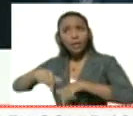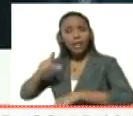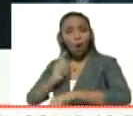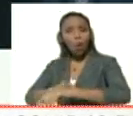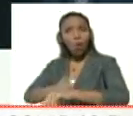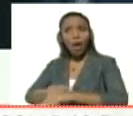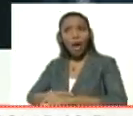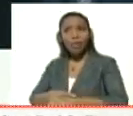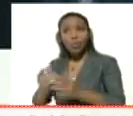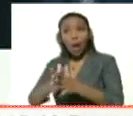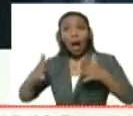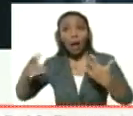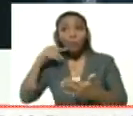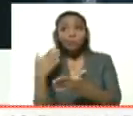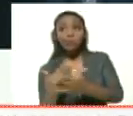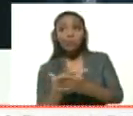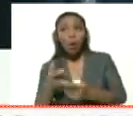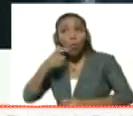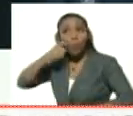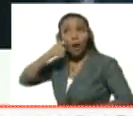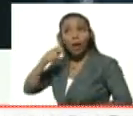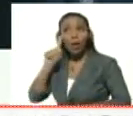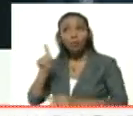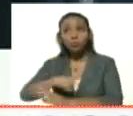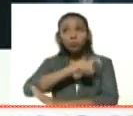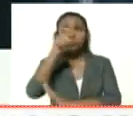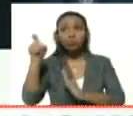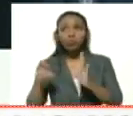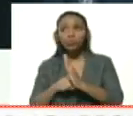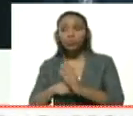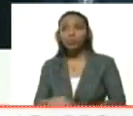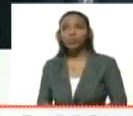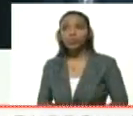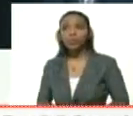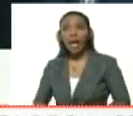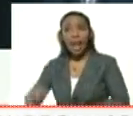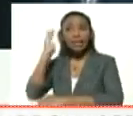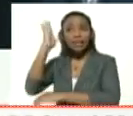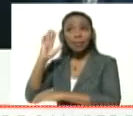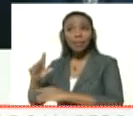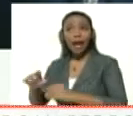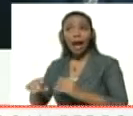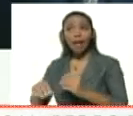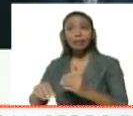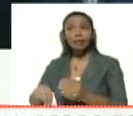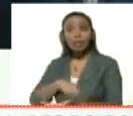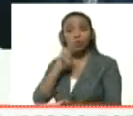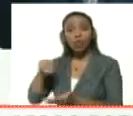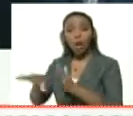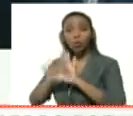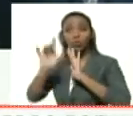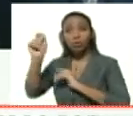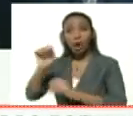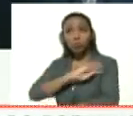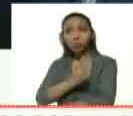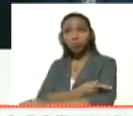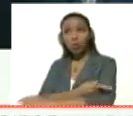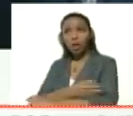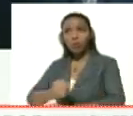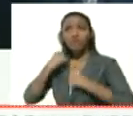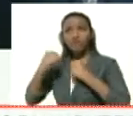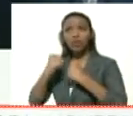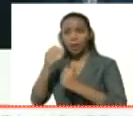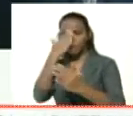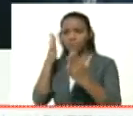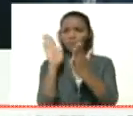de una gran prueba para la humanidad entera. La Asamblea Nacional Constituyente, como poder plenipotenciario, se pone